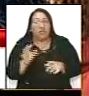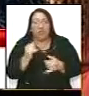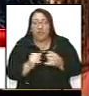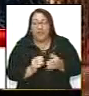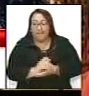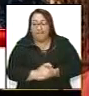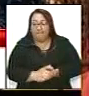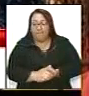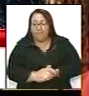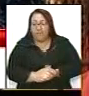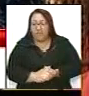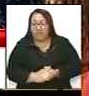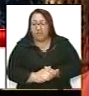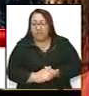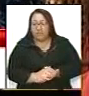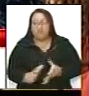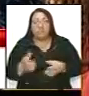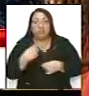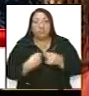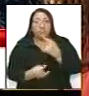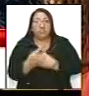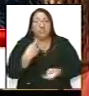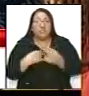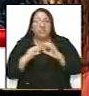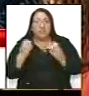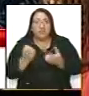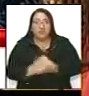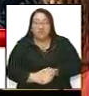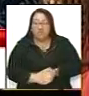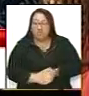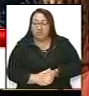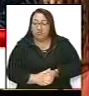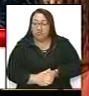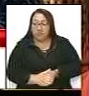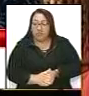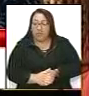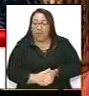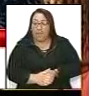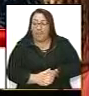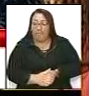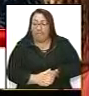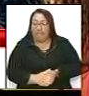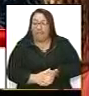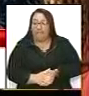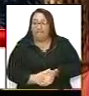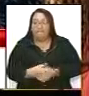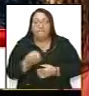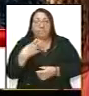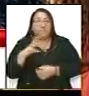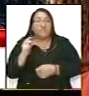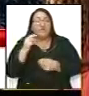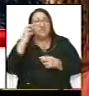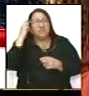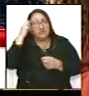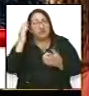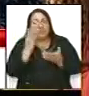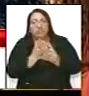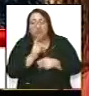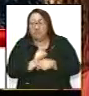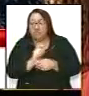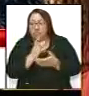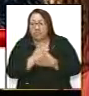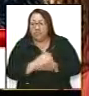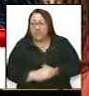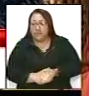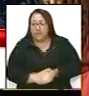últimamente, retoma el libreto de atacar nuevamente al Congreso, ahora diciéndonos que no hay que politizar la